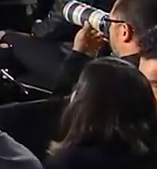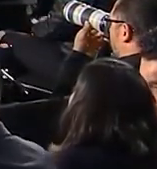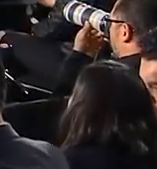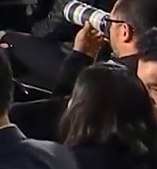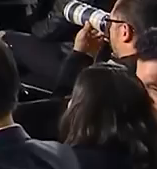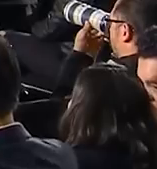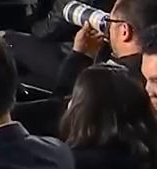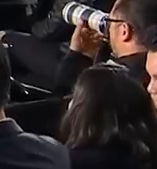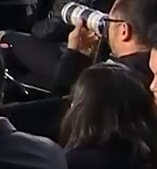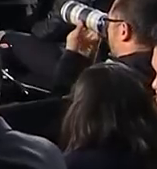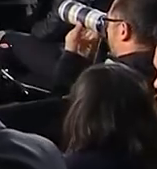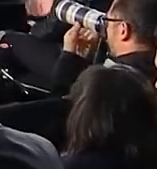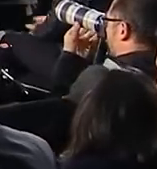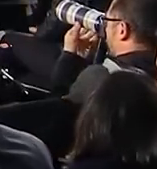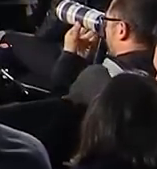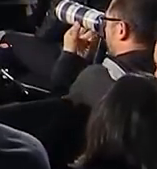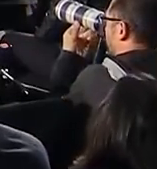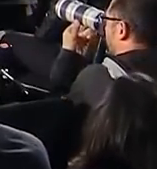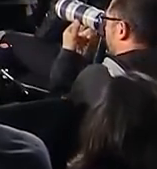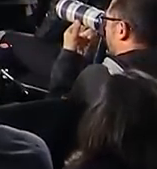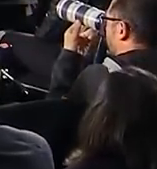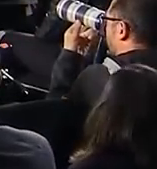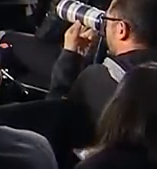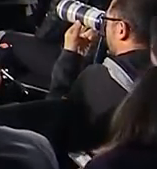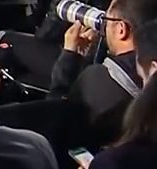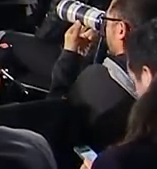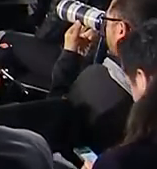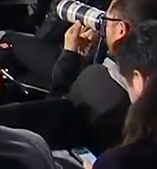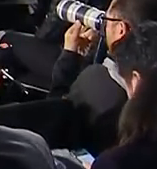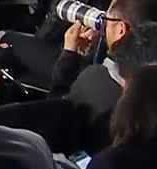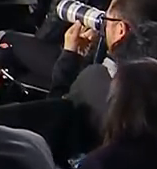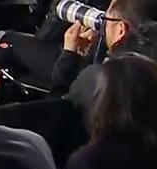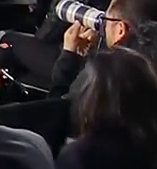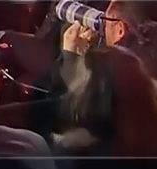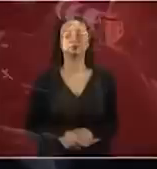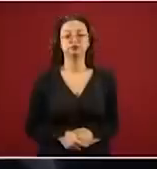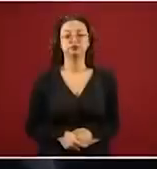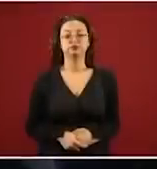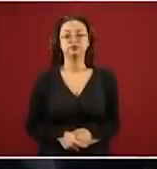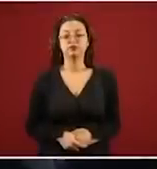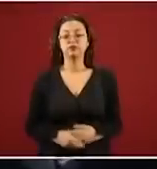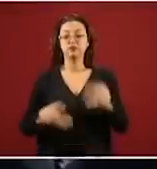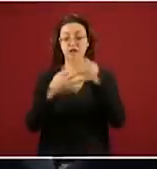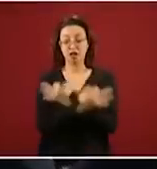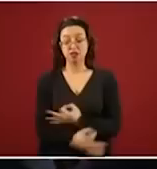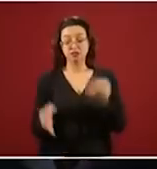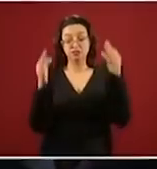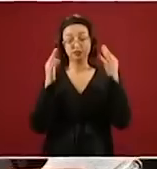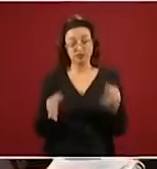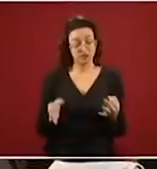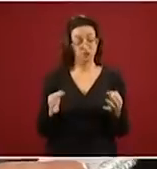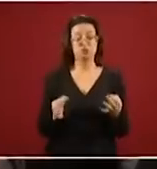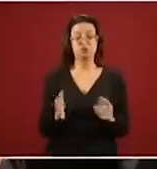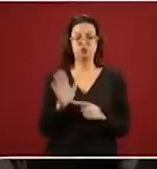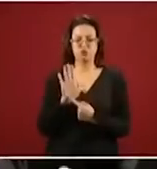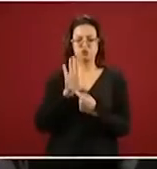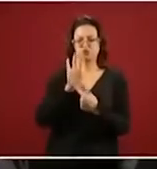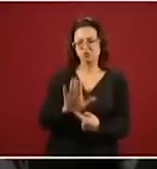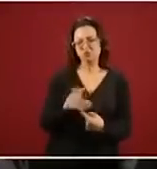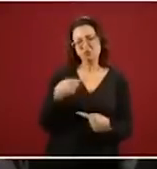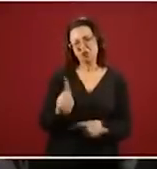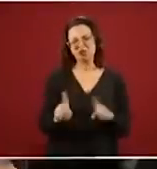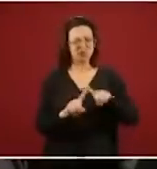anuncio que se hace hoy no cuál es cuál será la diferencia digamos con las otras universidades que ya están en marcha